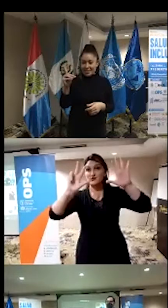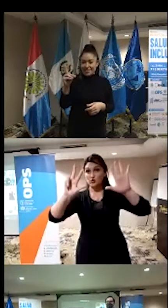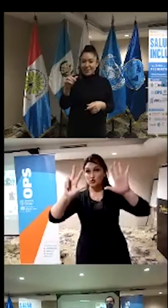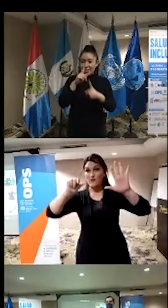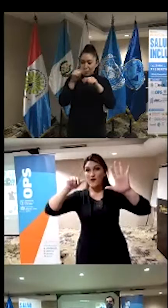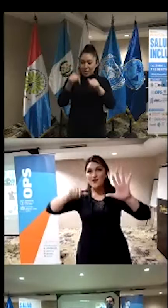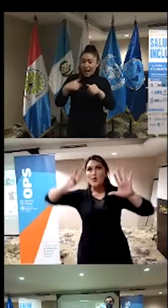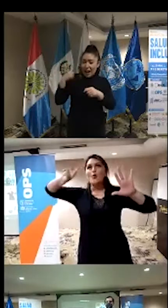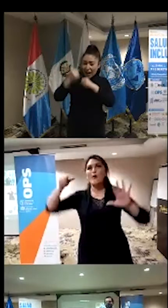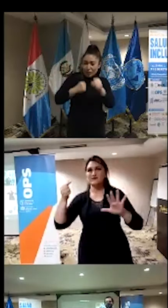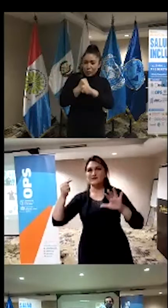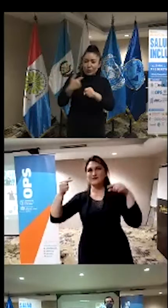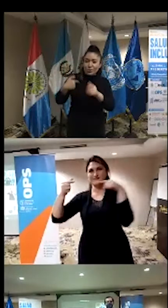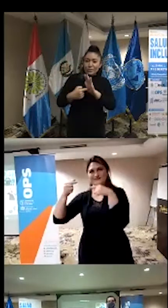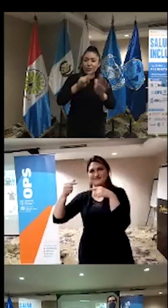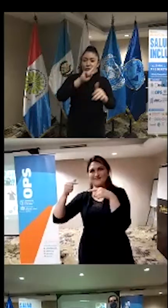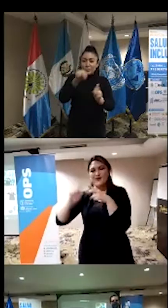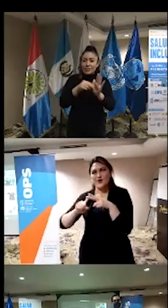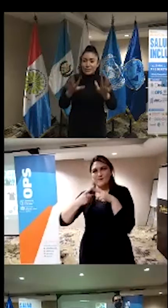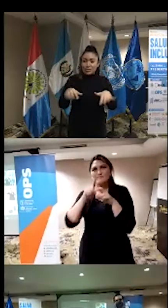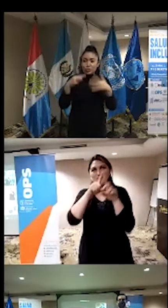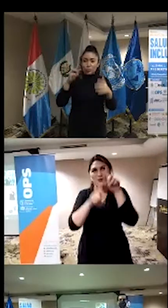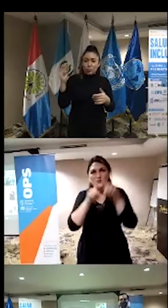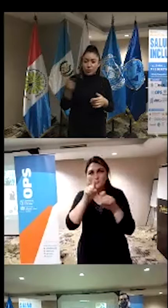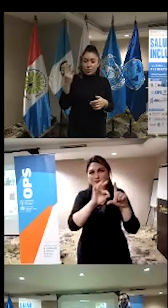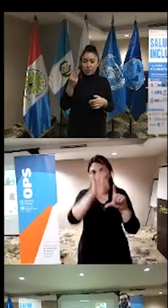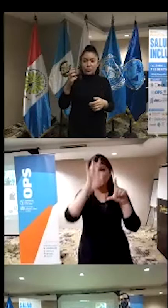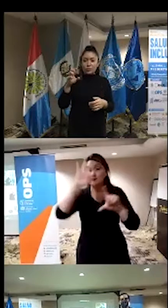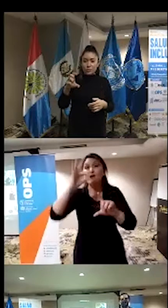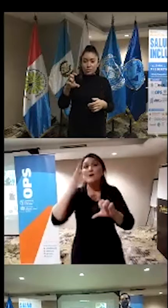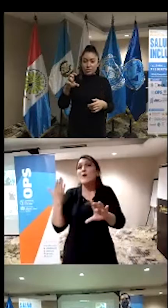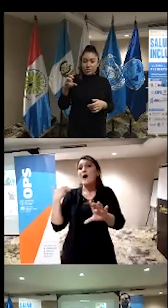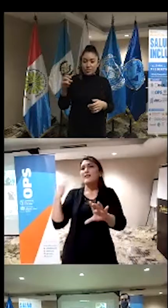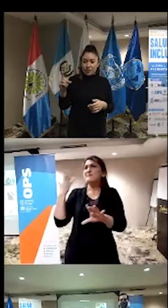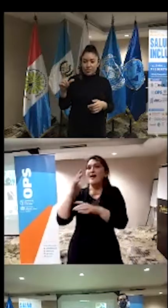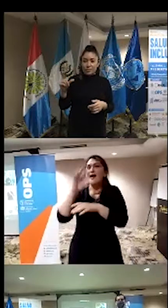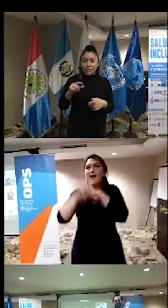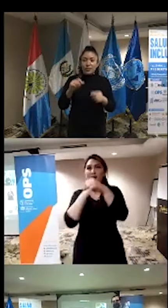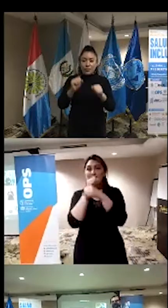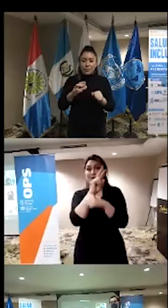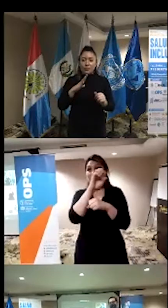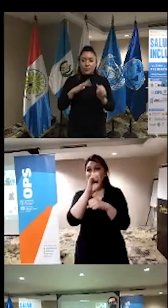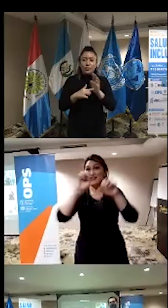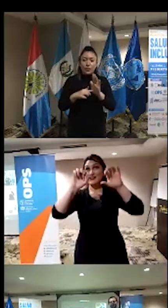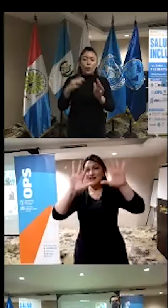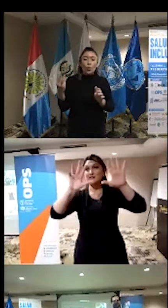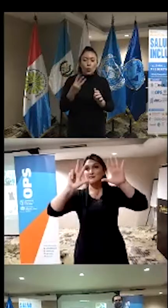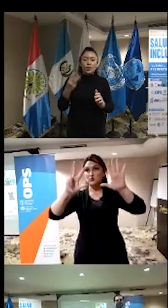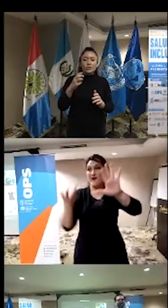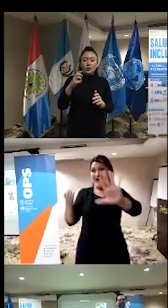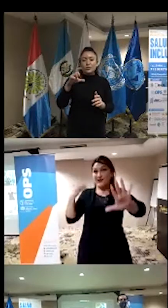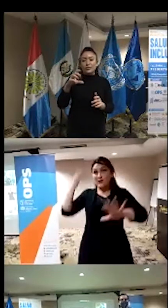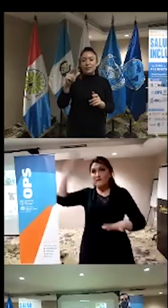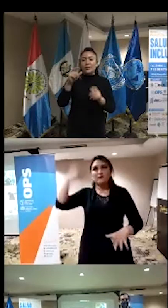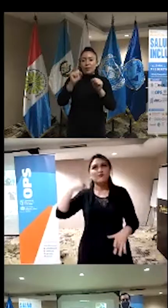del 2018, el Estado no sabía si tenía o no personas con discapacidad, en dónde estaban, en qué condiciones se